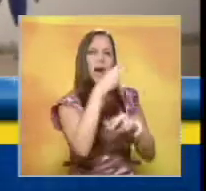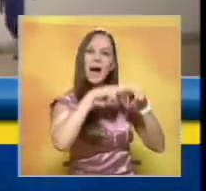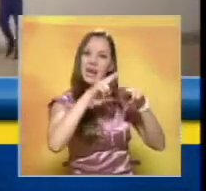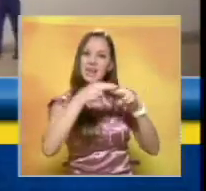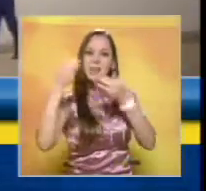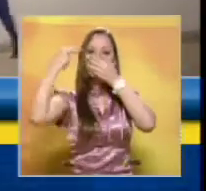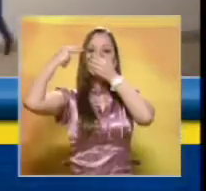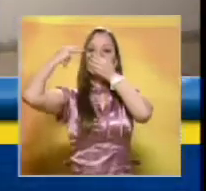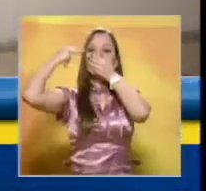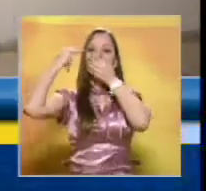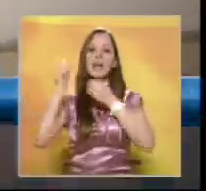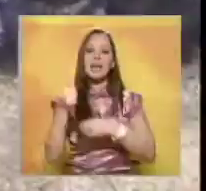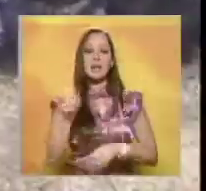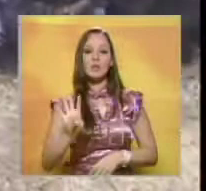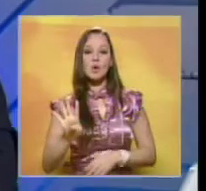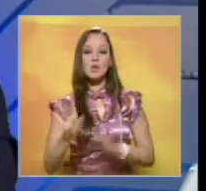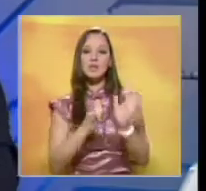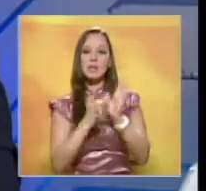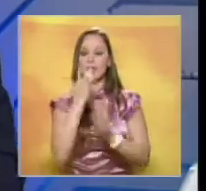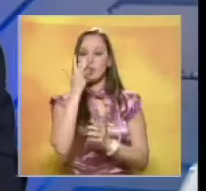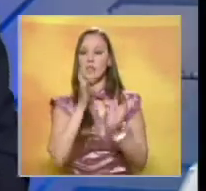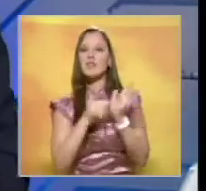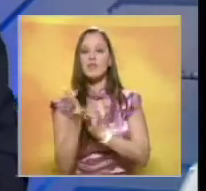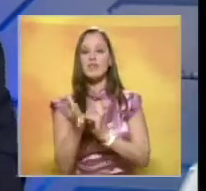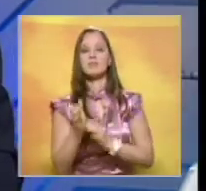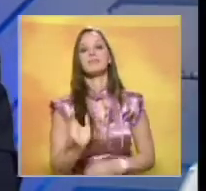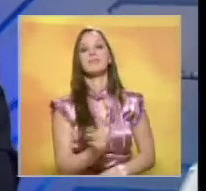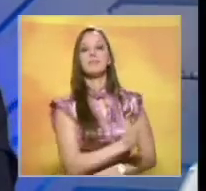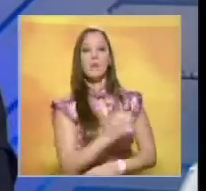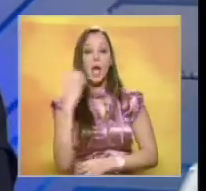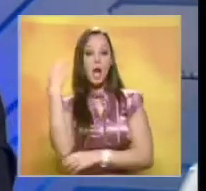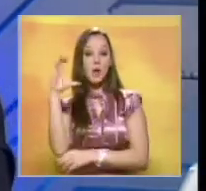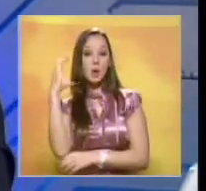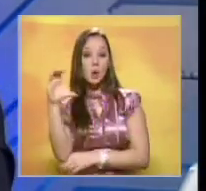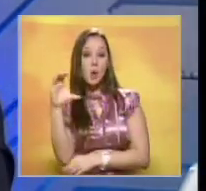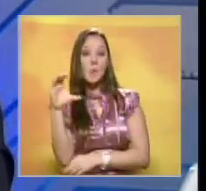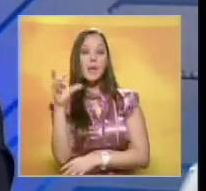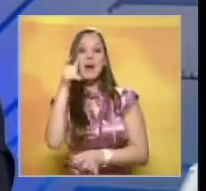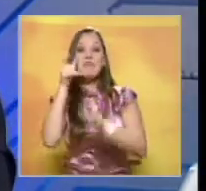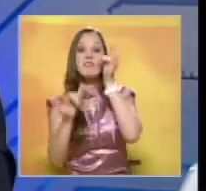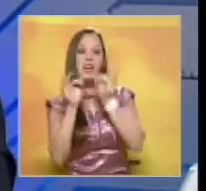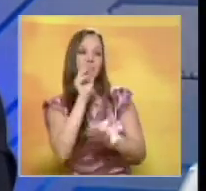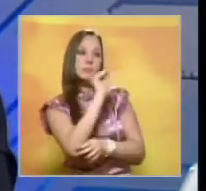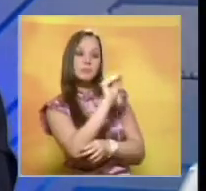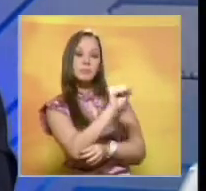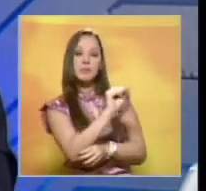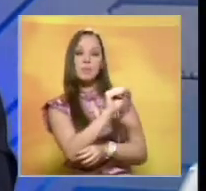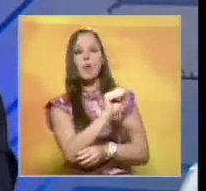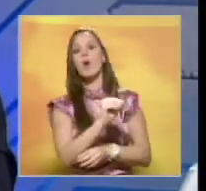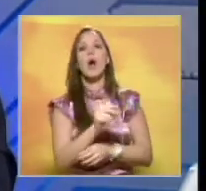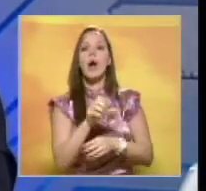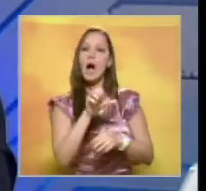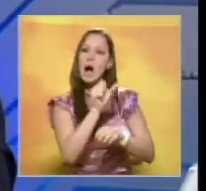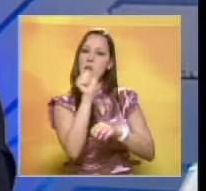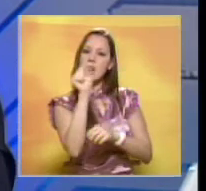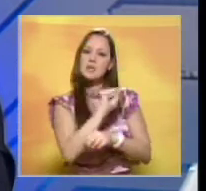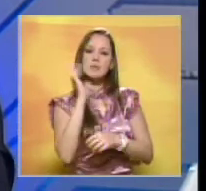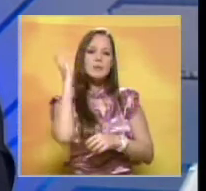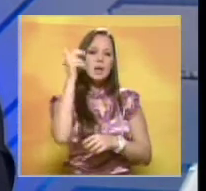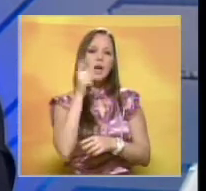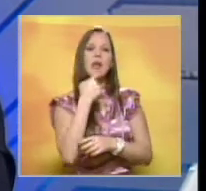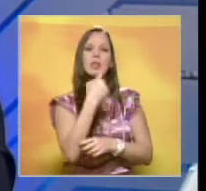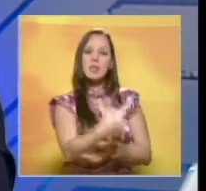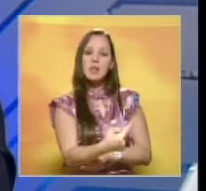pasado 14 de abril. En Colombia, la Fiscalía citó este lunes al senador Álvaro Uribe por sus denuncias de